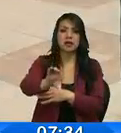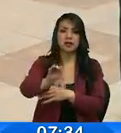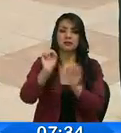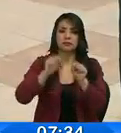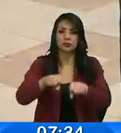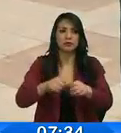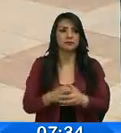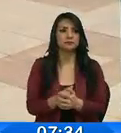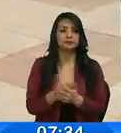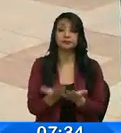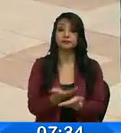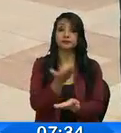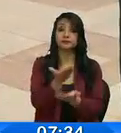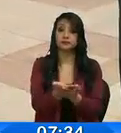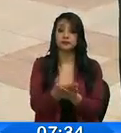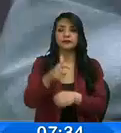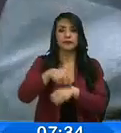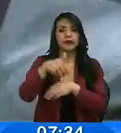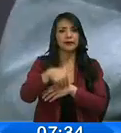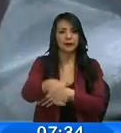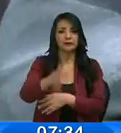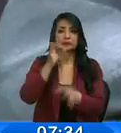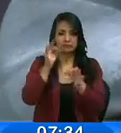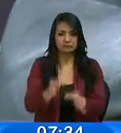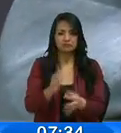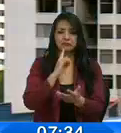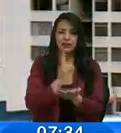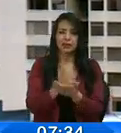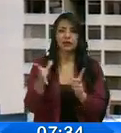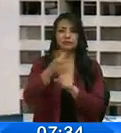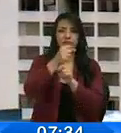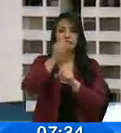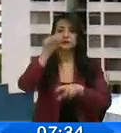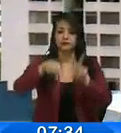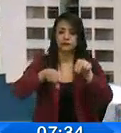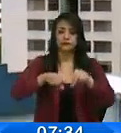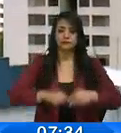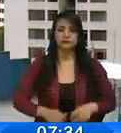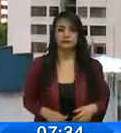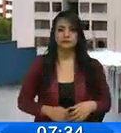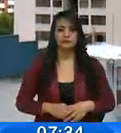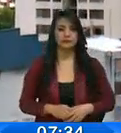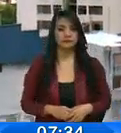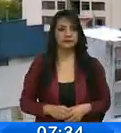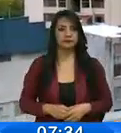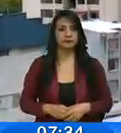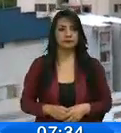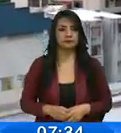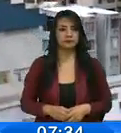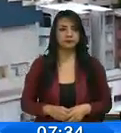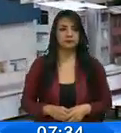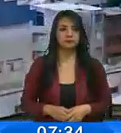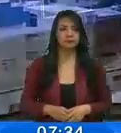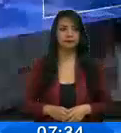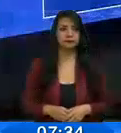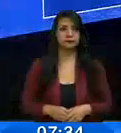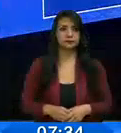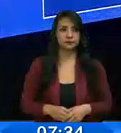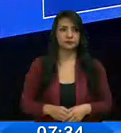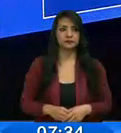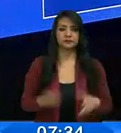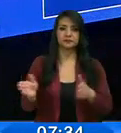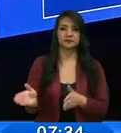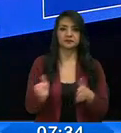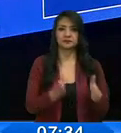Propuestas electorales que solo el tiempo dirá si llegan a concretarse, informó Héctor Romero.